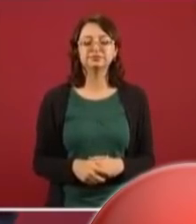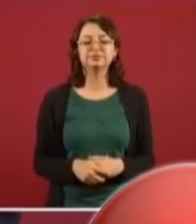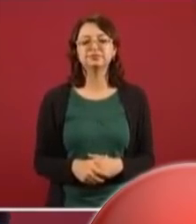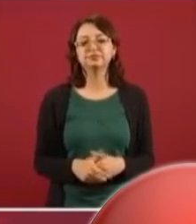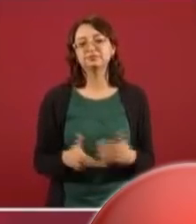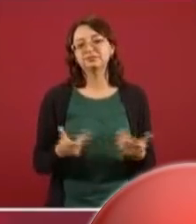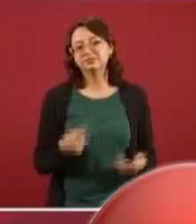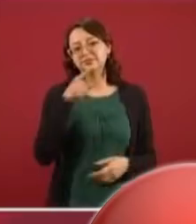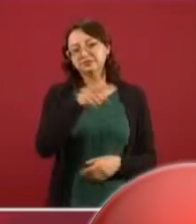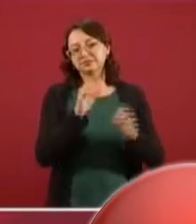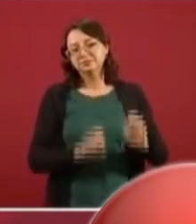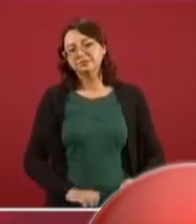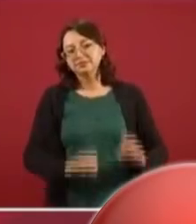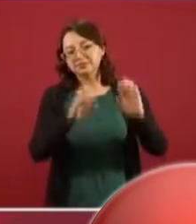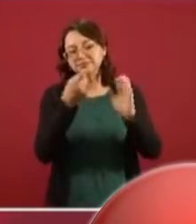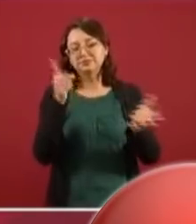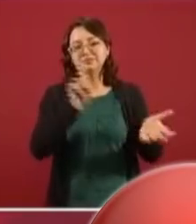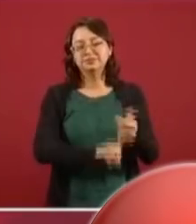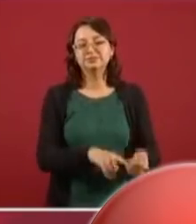más